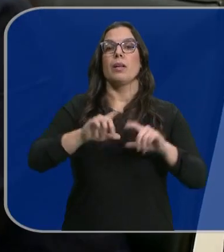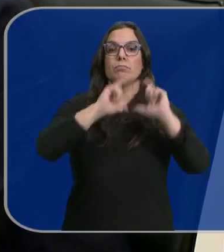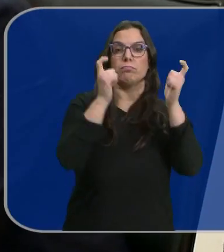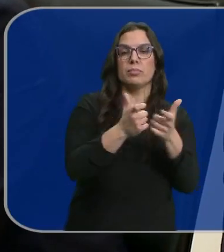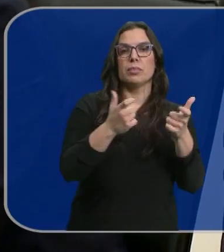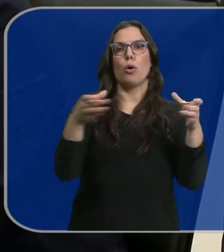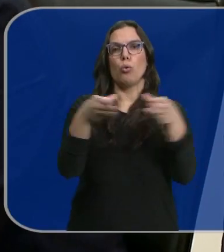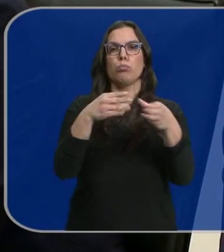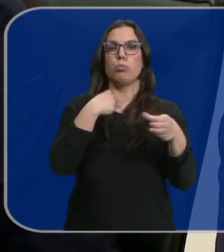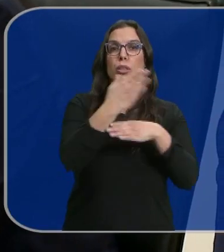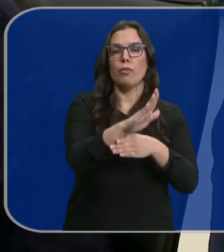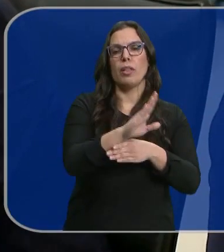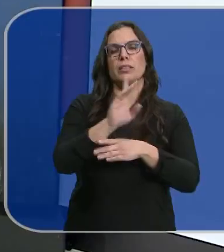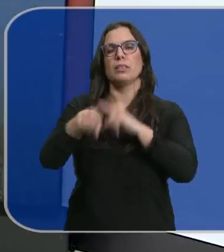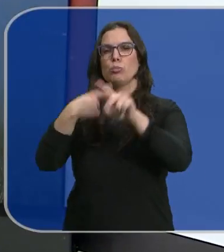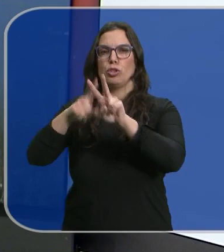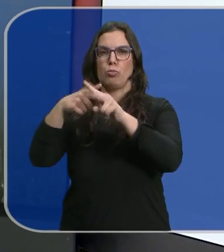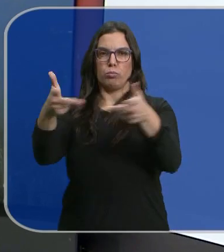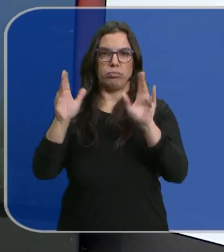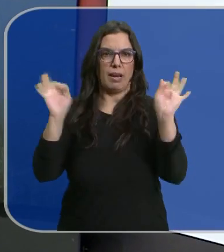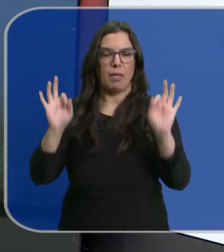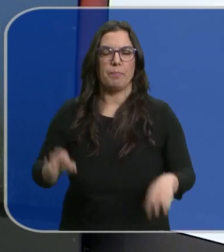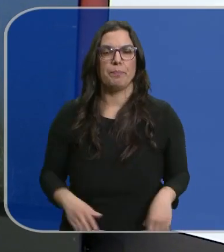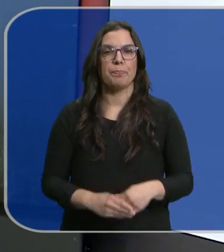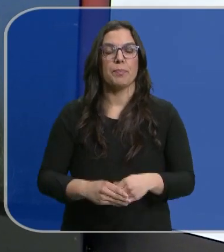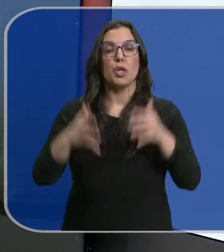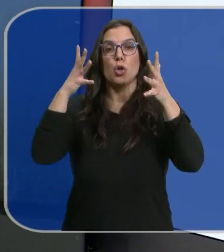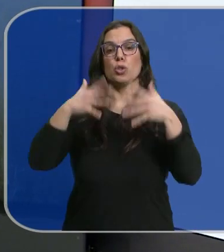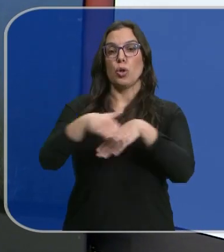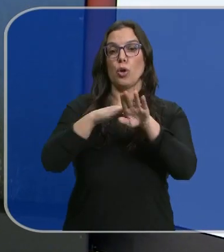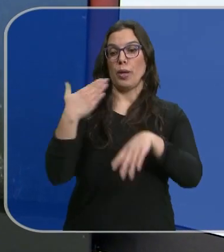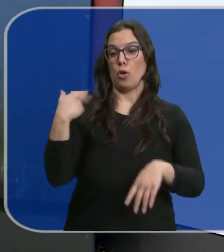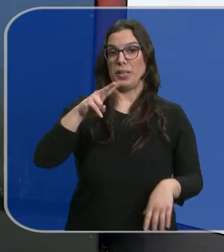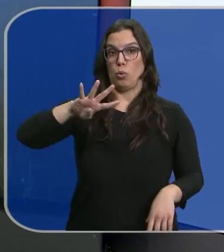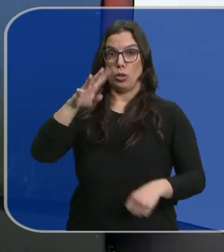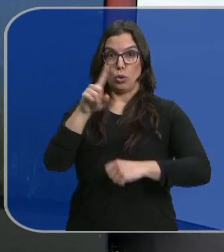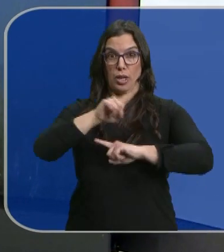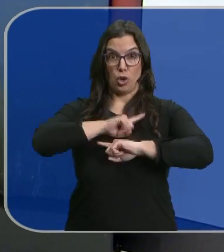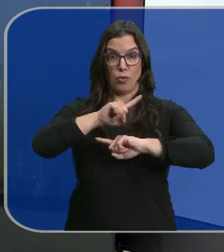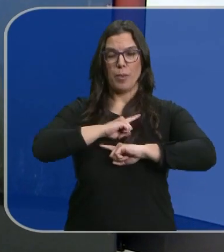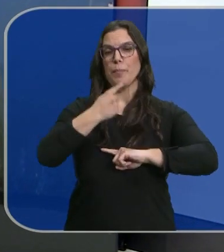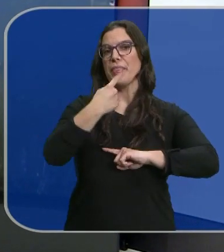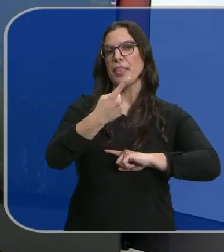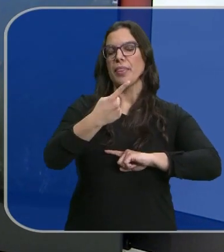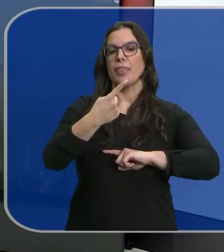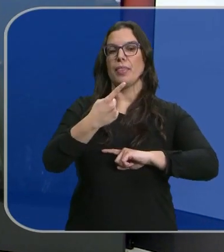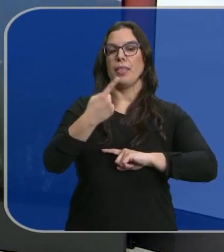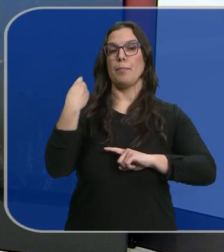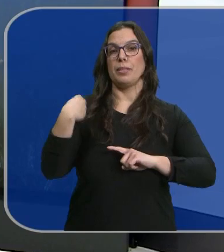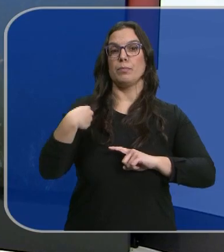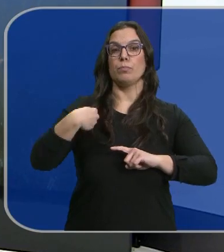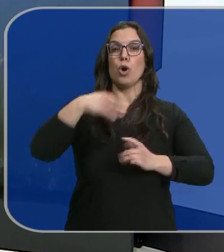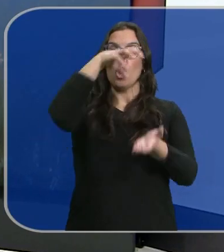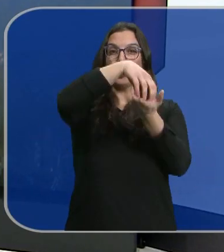la Junta de Portavoces. El Consejo de Gobierno del pasado 24 de noviembre anunció la paralización del